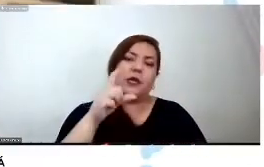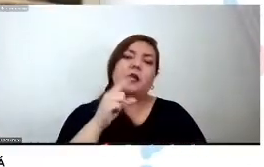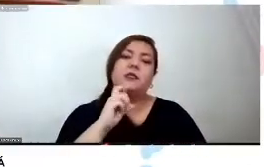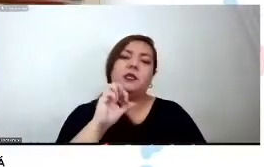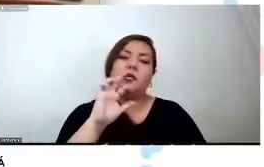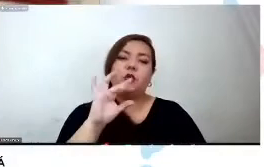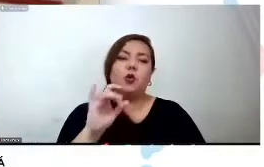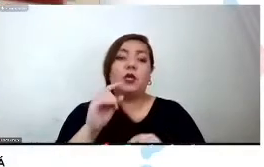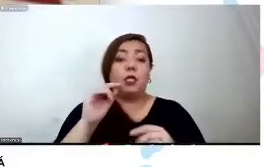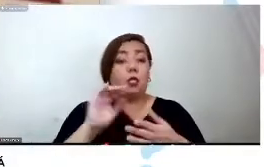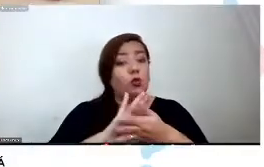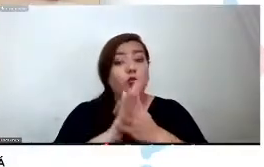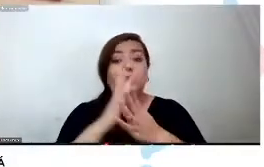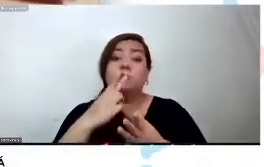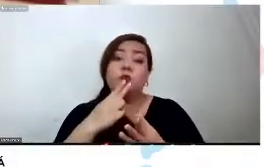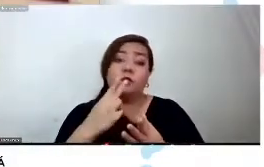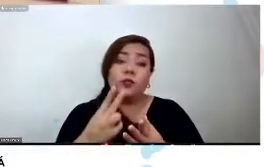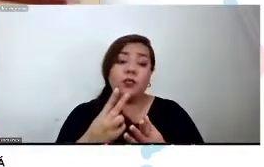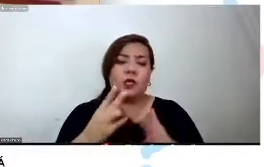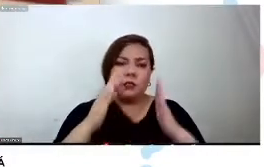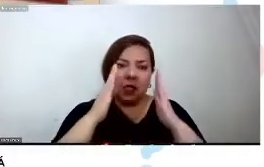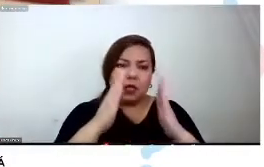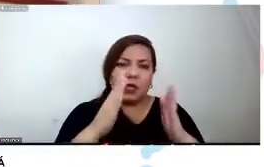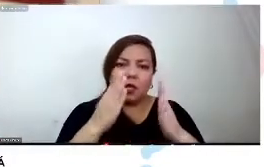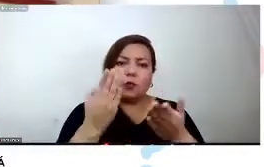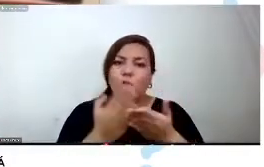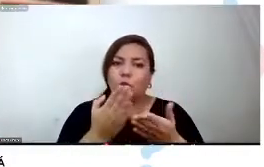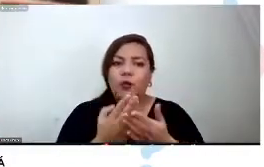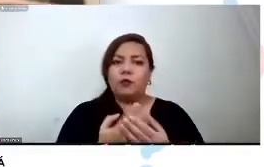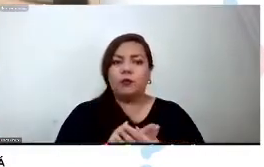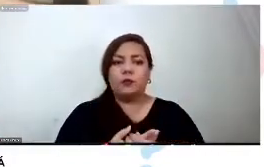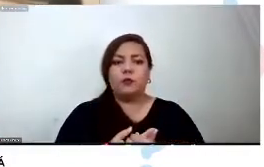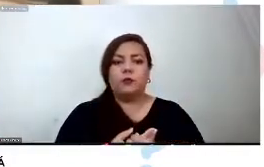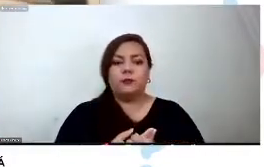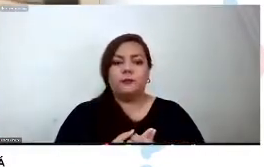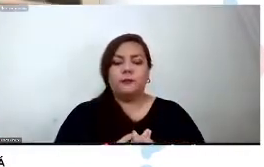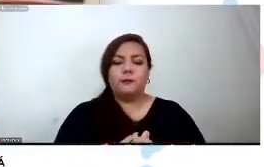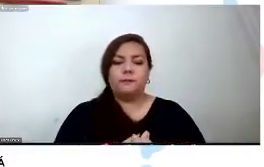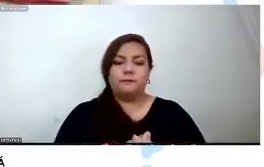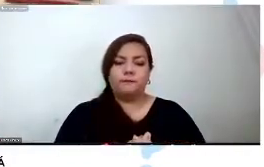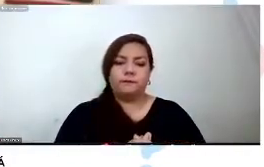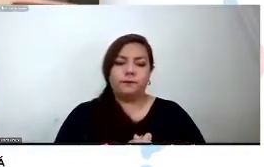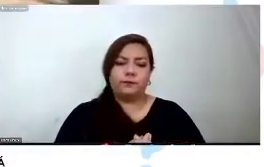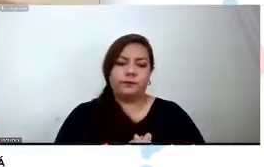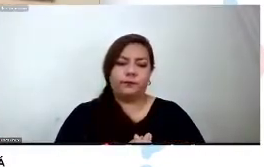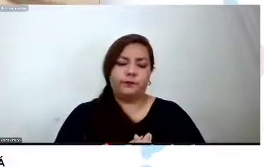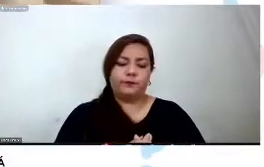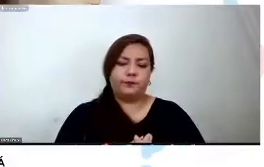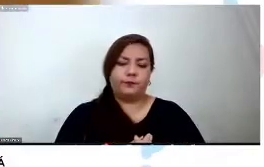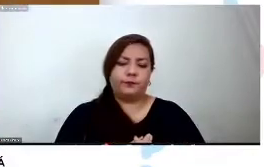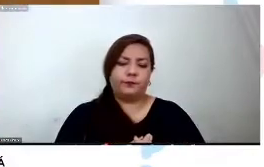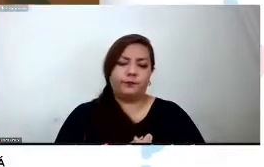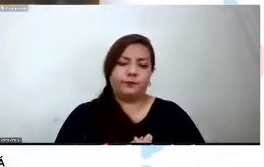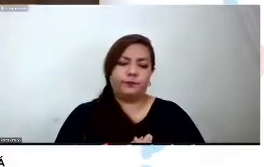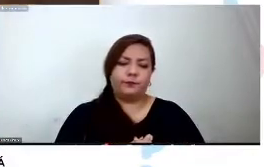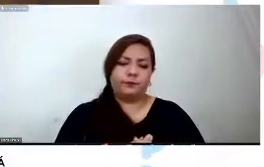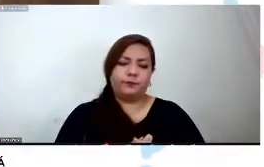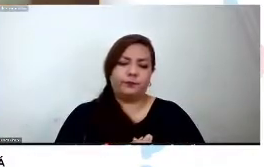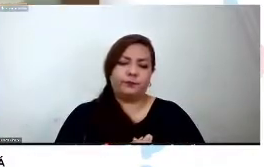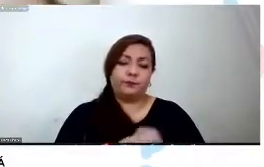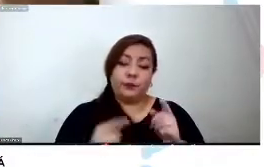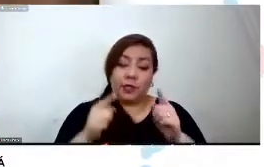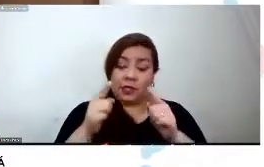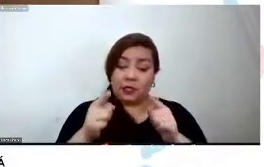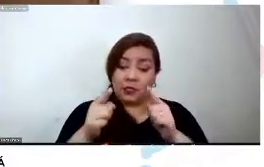vida a estudiarlo. Acá, bueno, este es así. En este, por ejemplo,